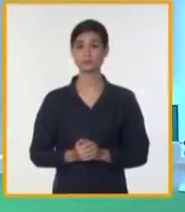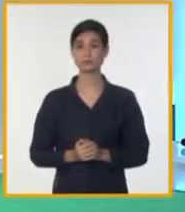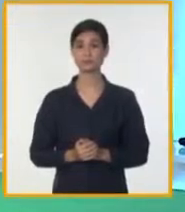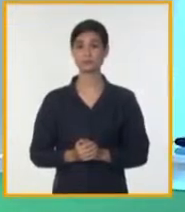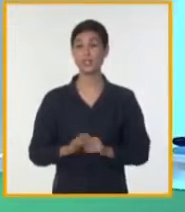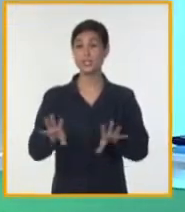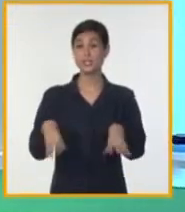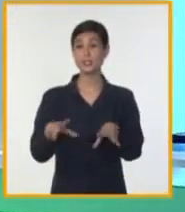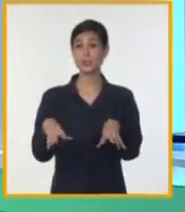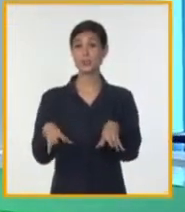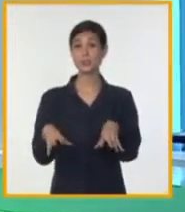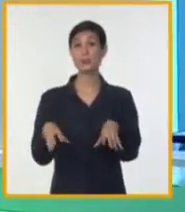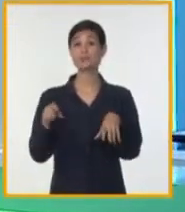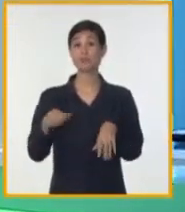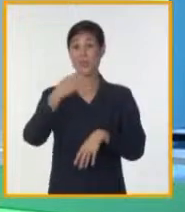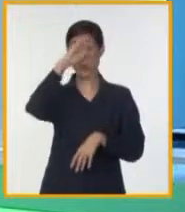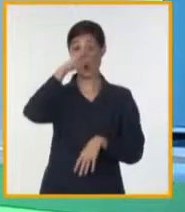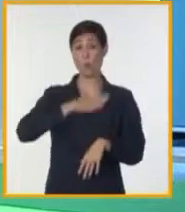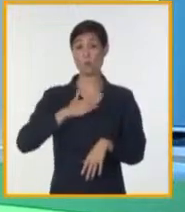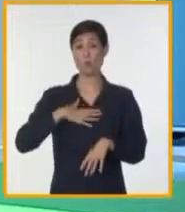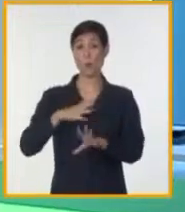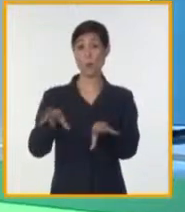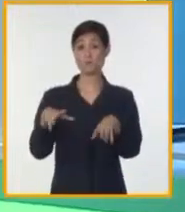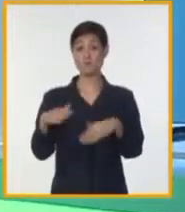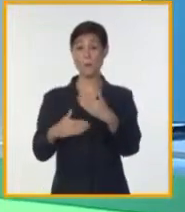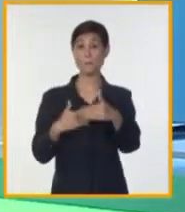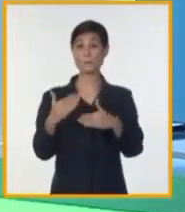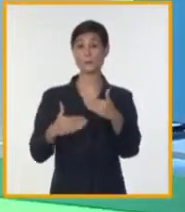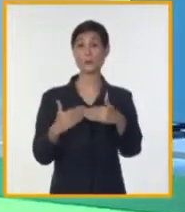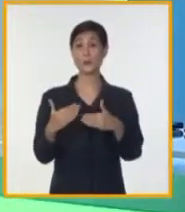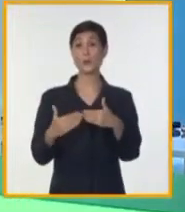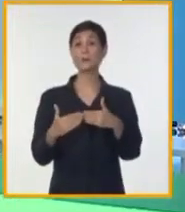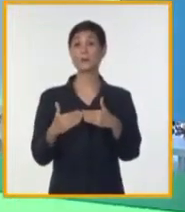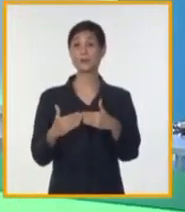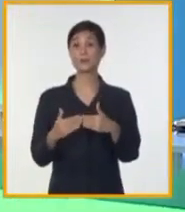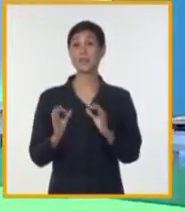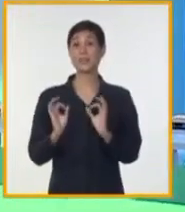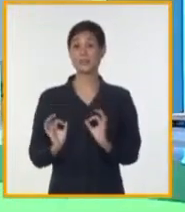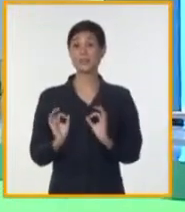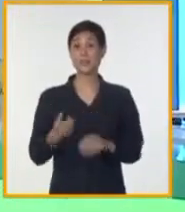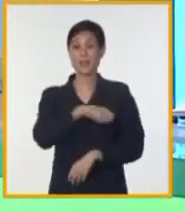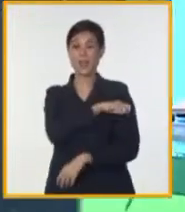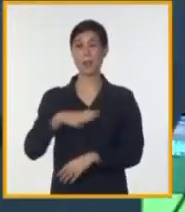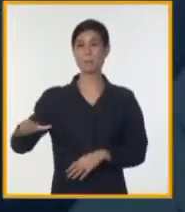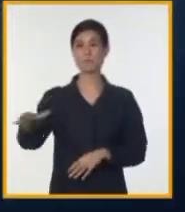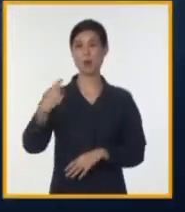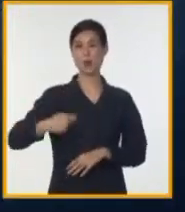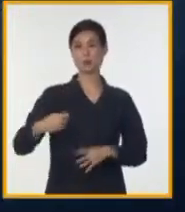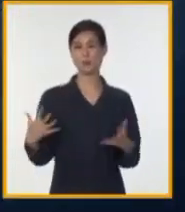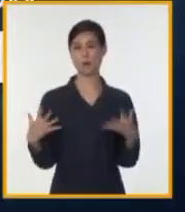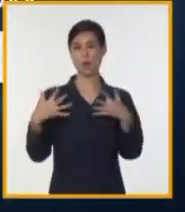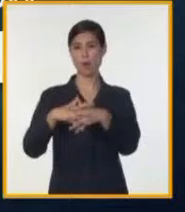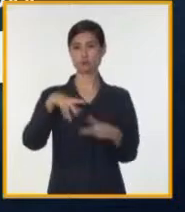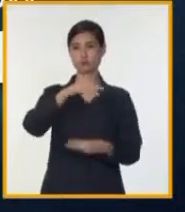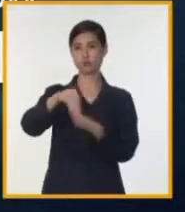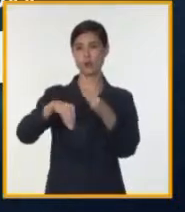cotidianidad, esta realidad cubana, no basta con interpretarla de diversos modos, sino que juntos tenemos que transformarla.